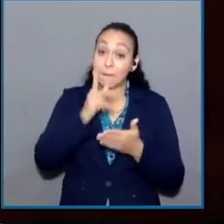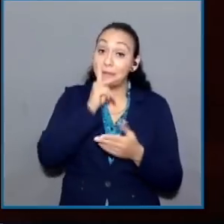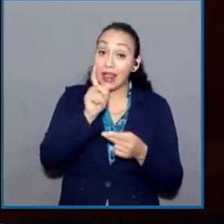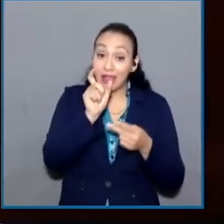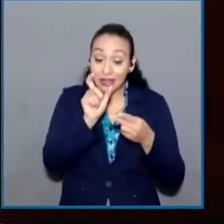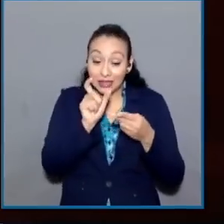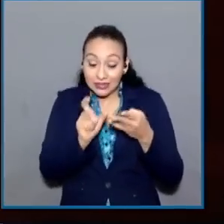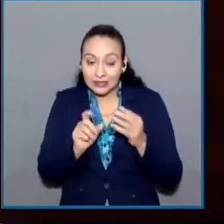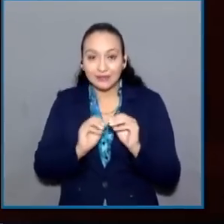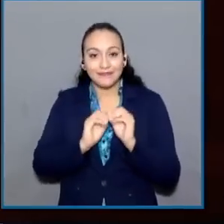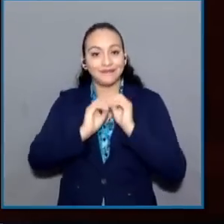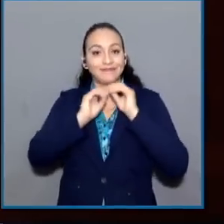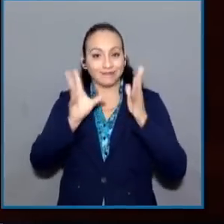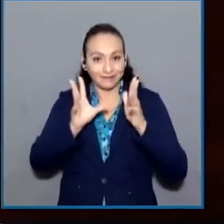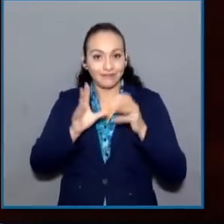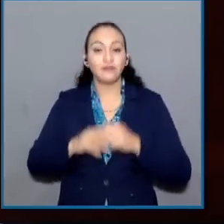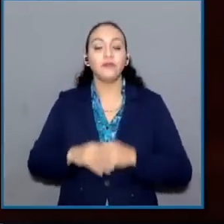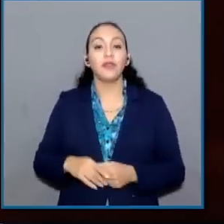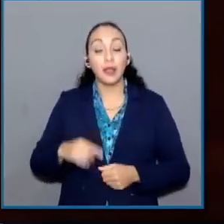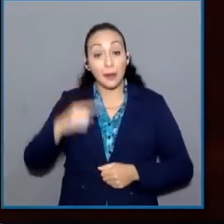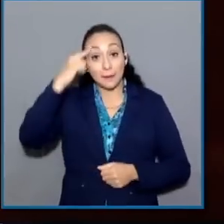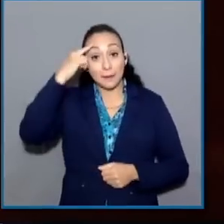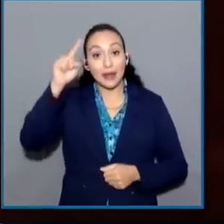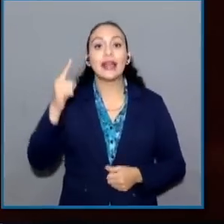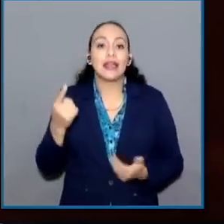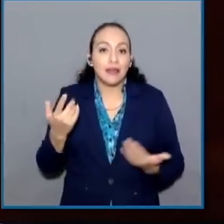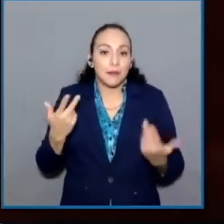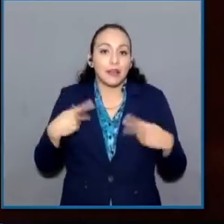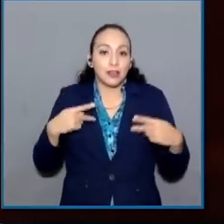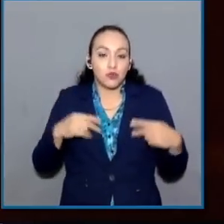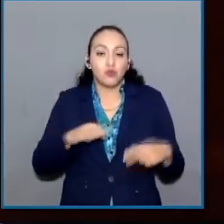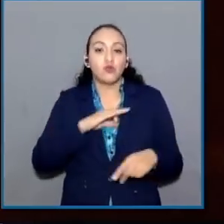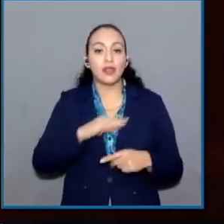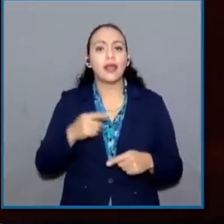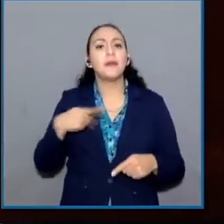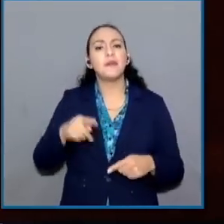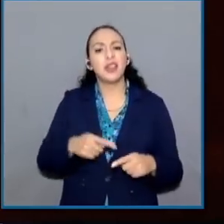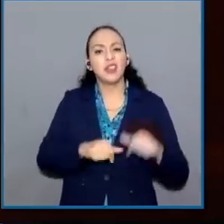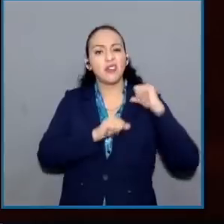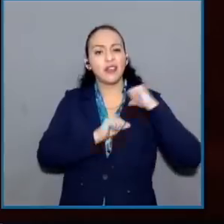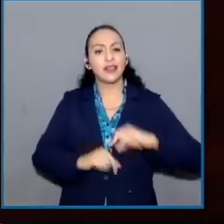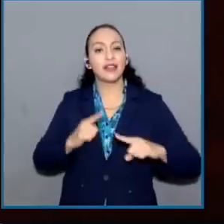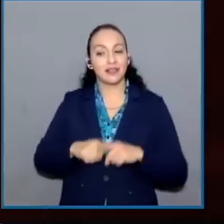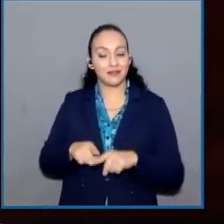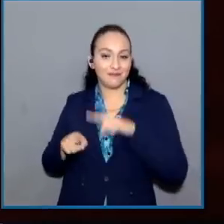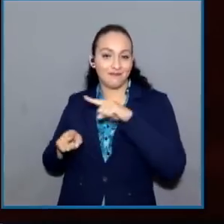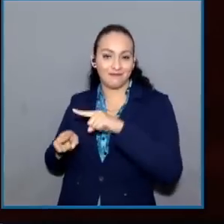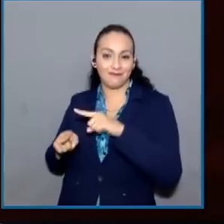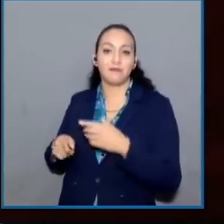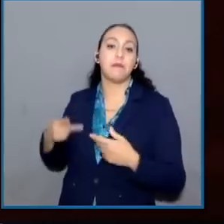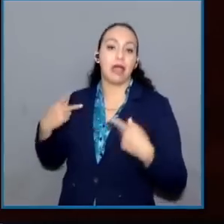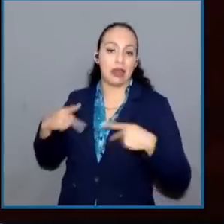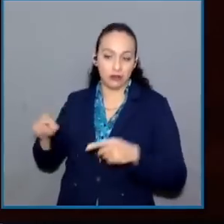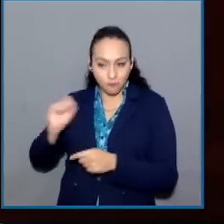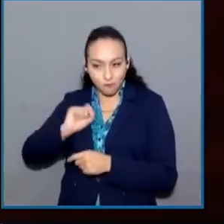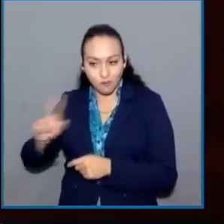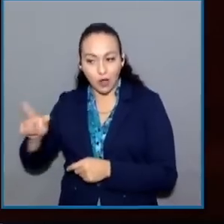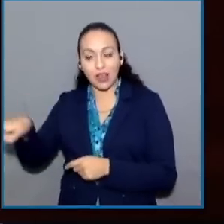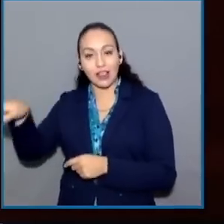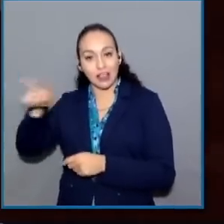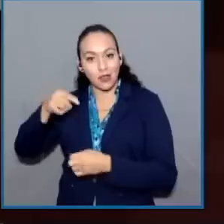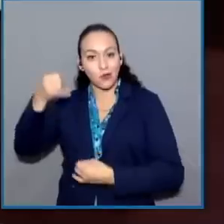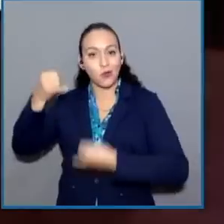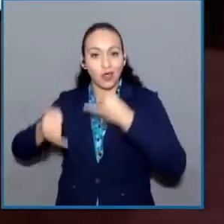los destinatarios del lenguaje claro, cómo puede hacerse eficaz una disposición o un derecho de este